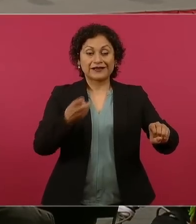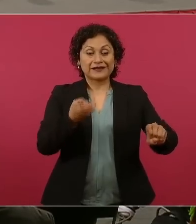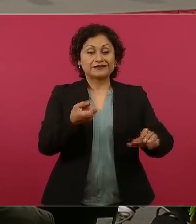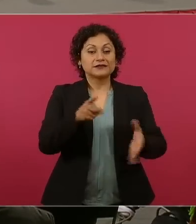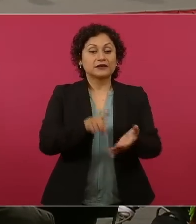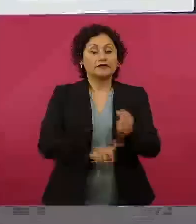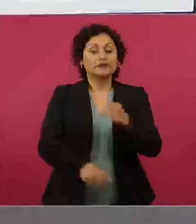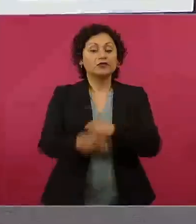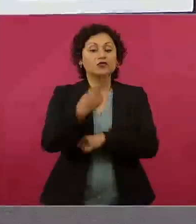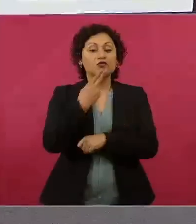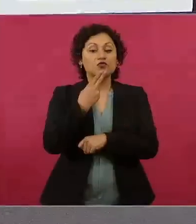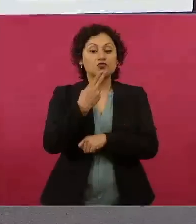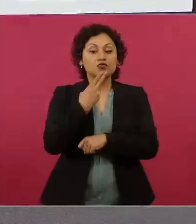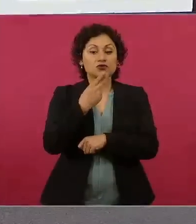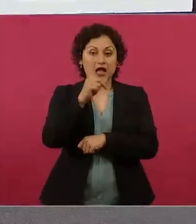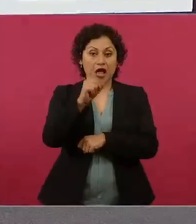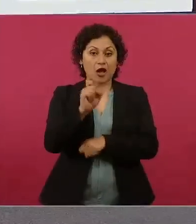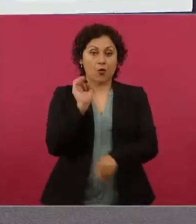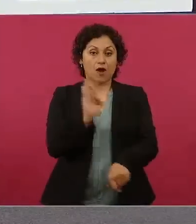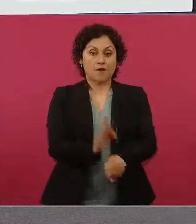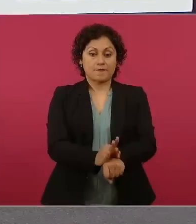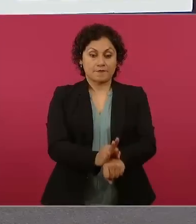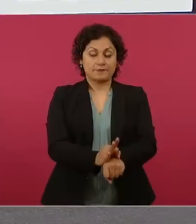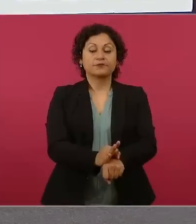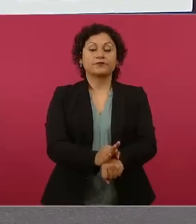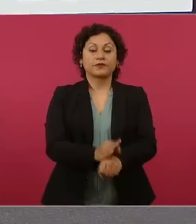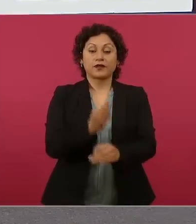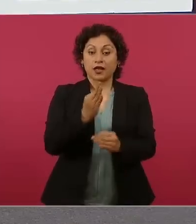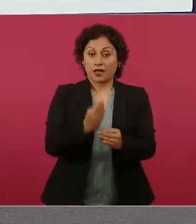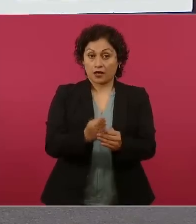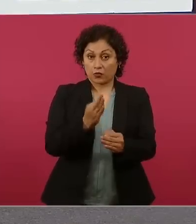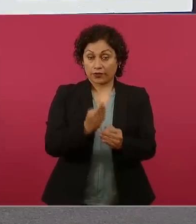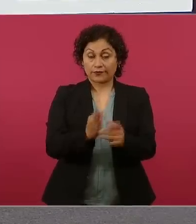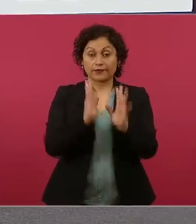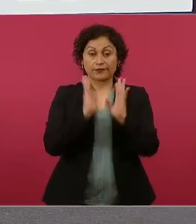este vital líquido. A la fecha tenemos un